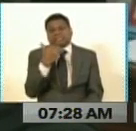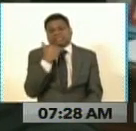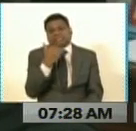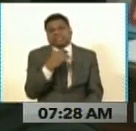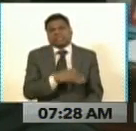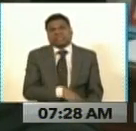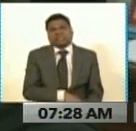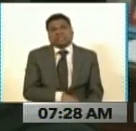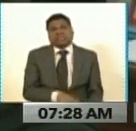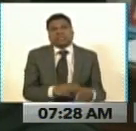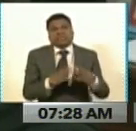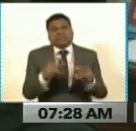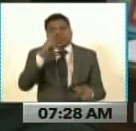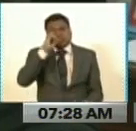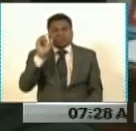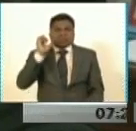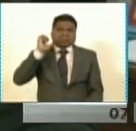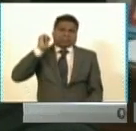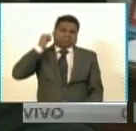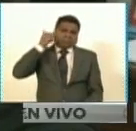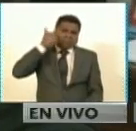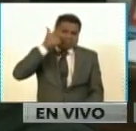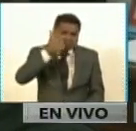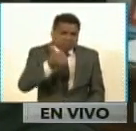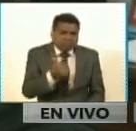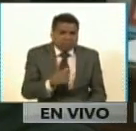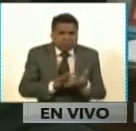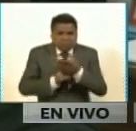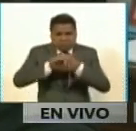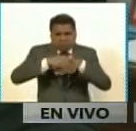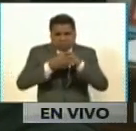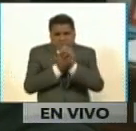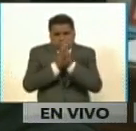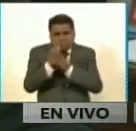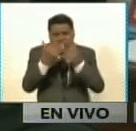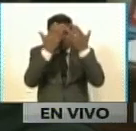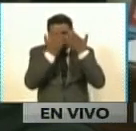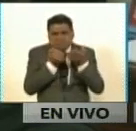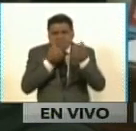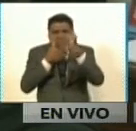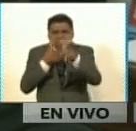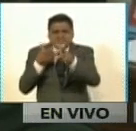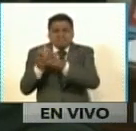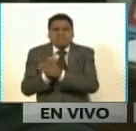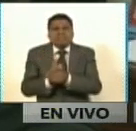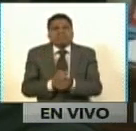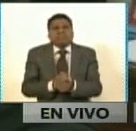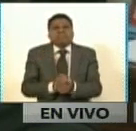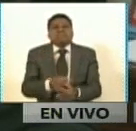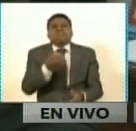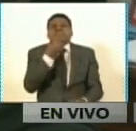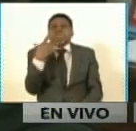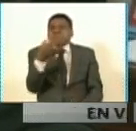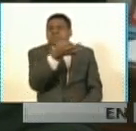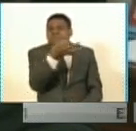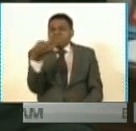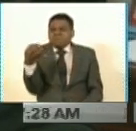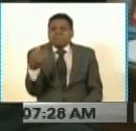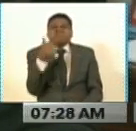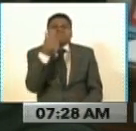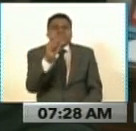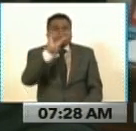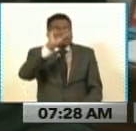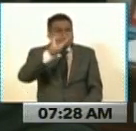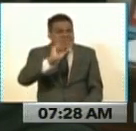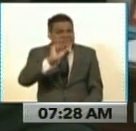producto de años de contrabando vehículo por supuesto de buena calidad muy